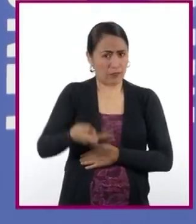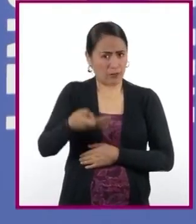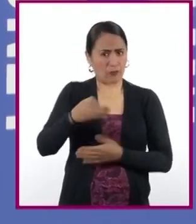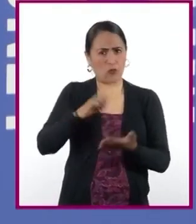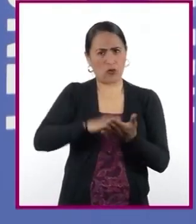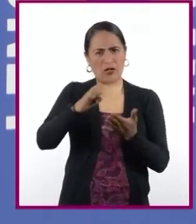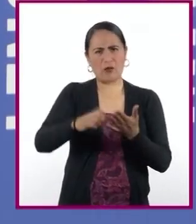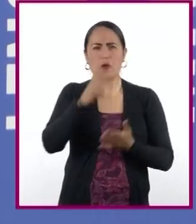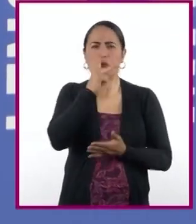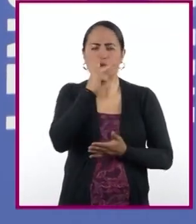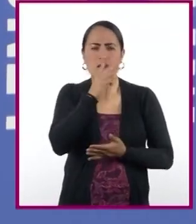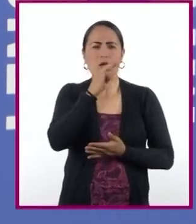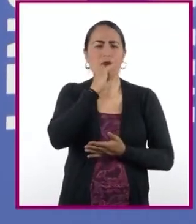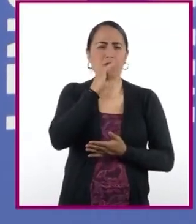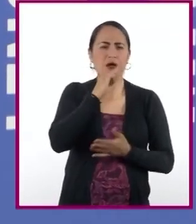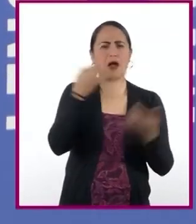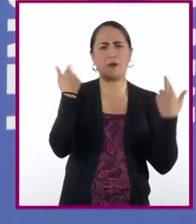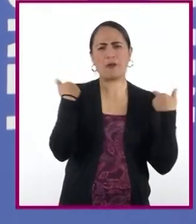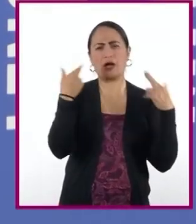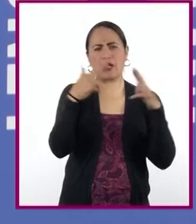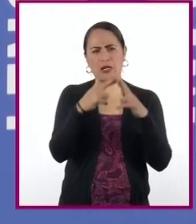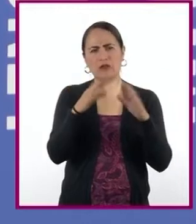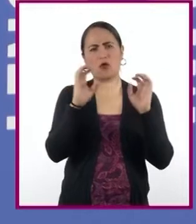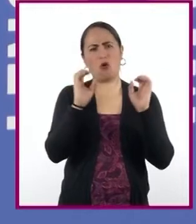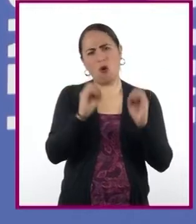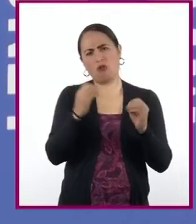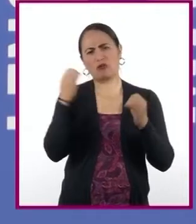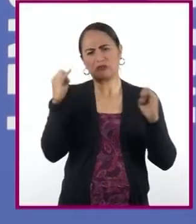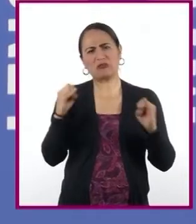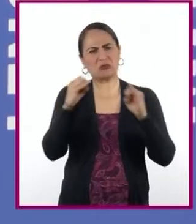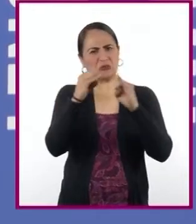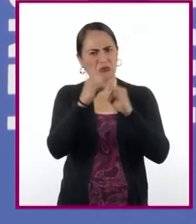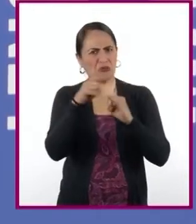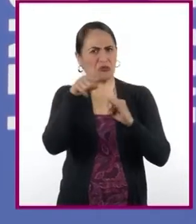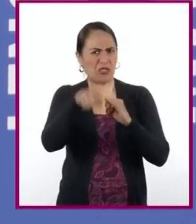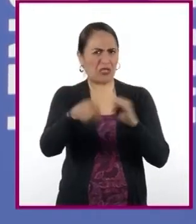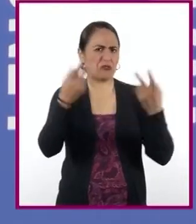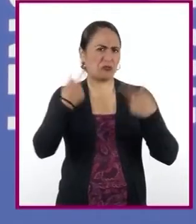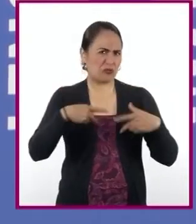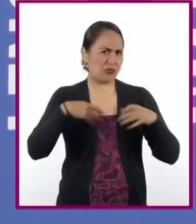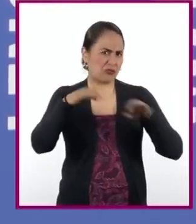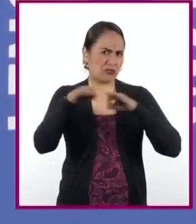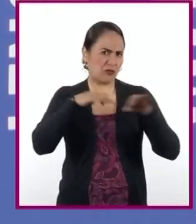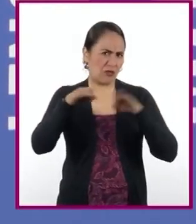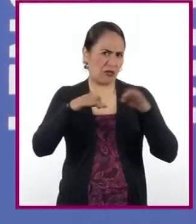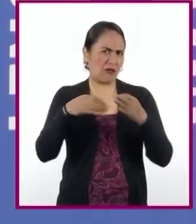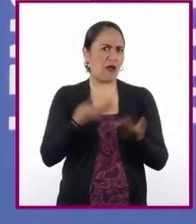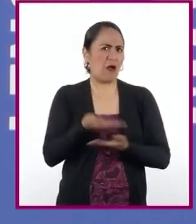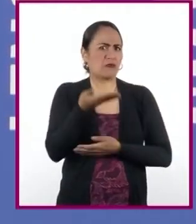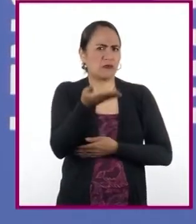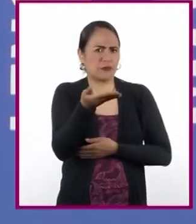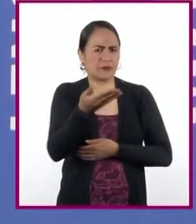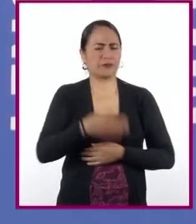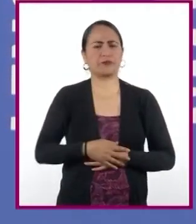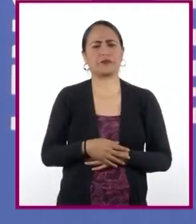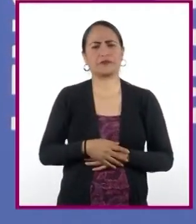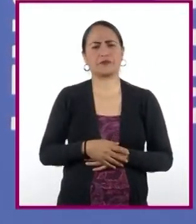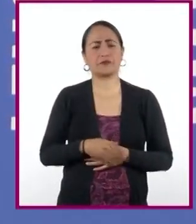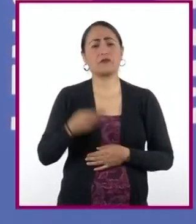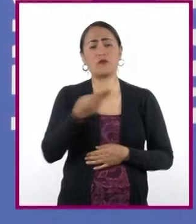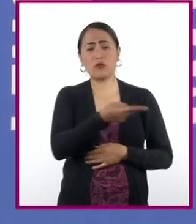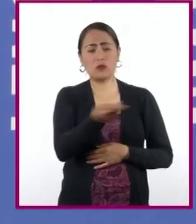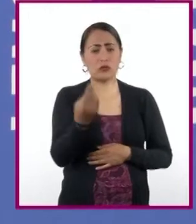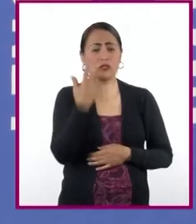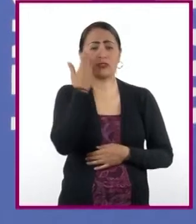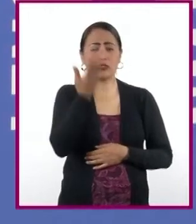a sus padres, profesores o al personal de alguna institución donde realizan algún trámite. Si quieren que quienes los